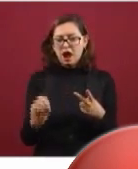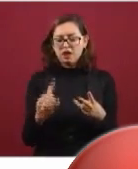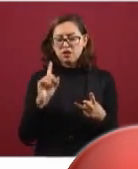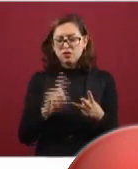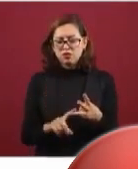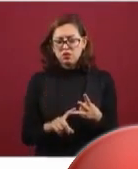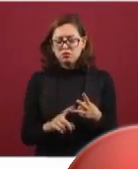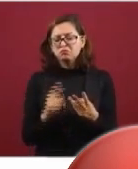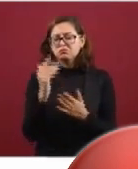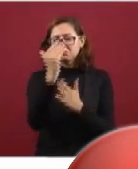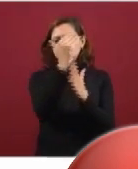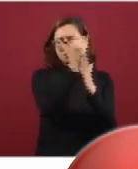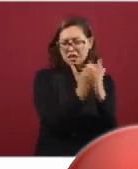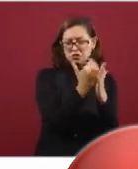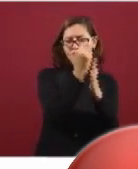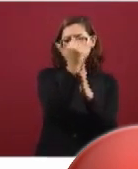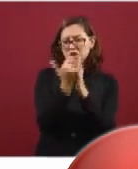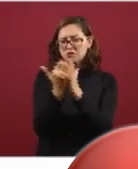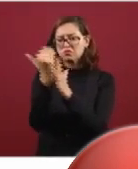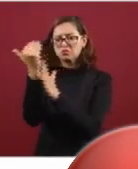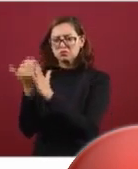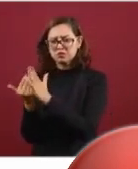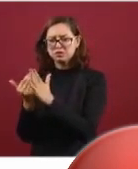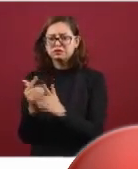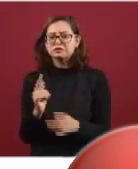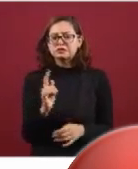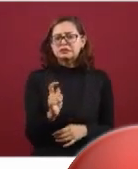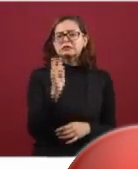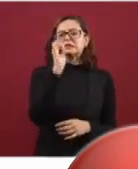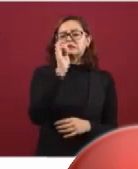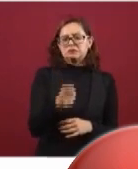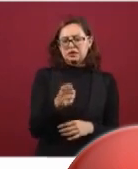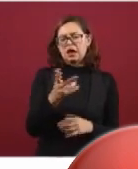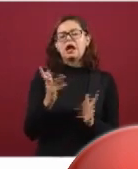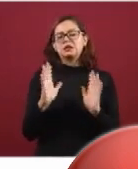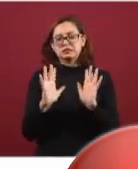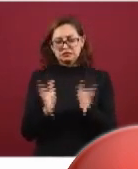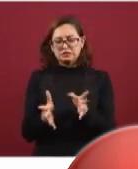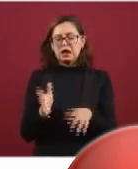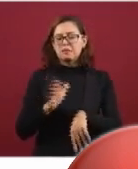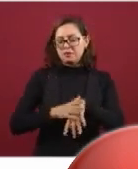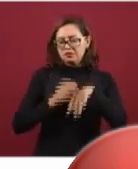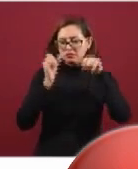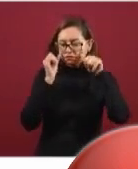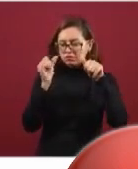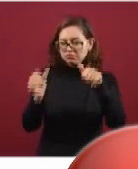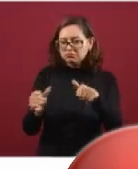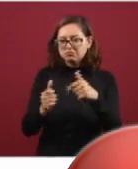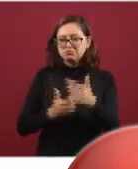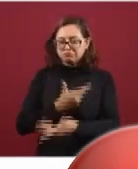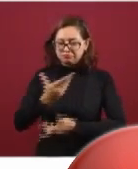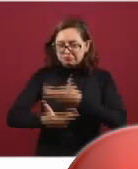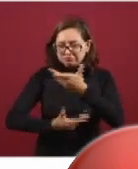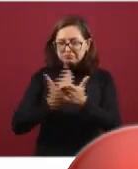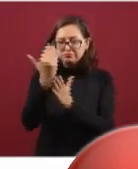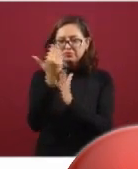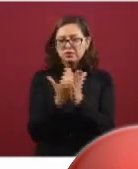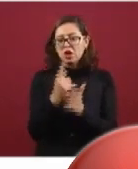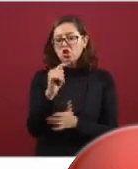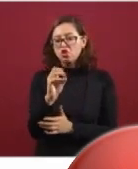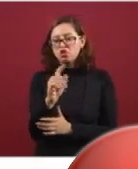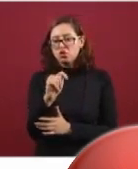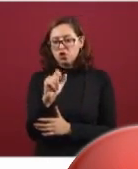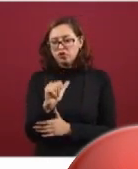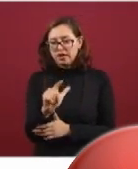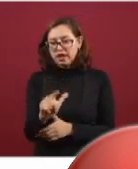semana, cosa que responde a que está poniendo atención a sus consumidores. Y Total, Orsan y